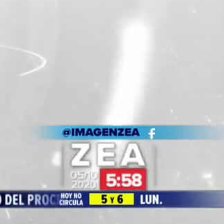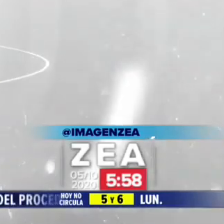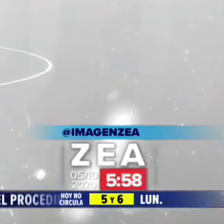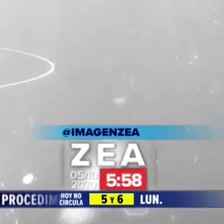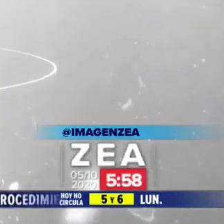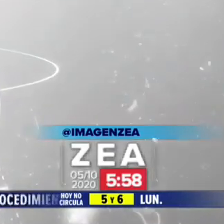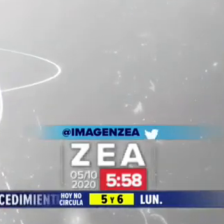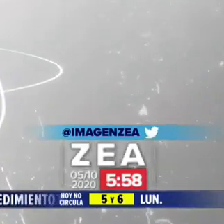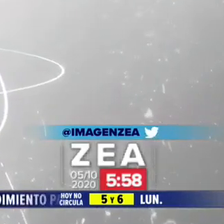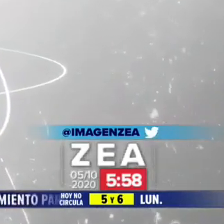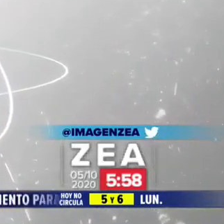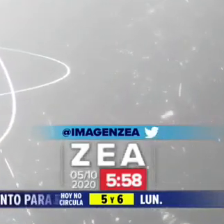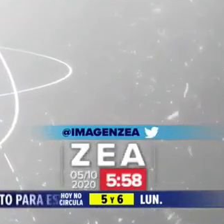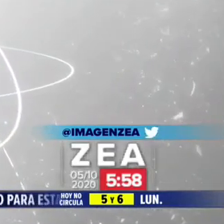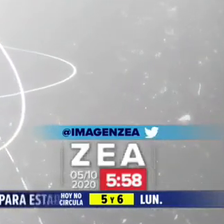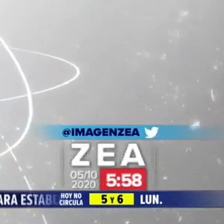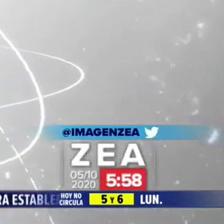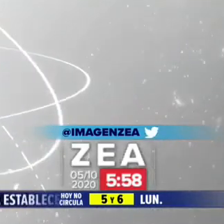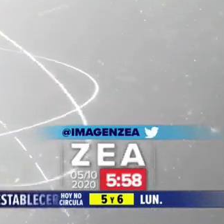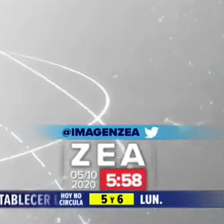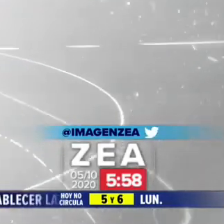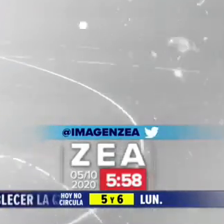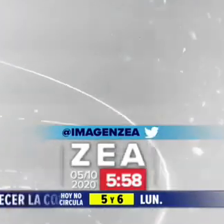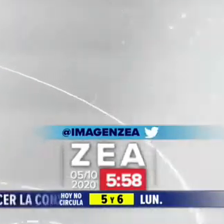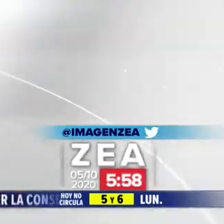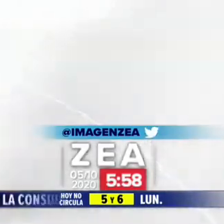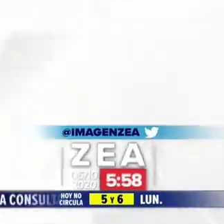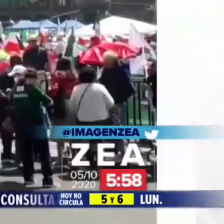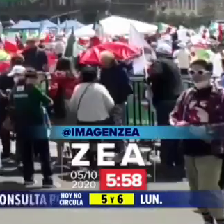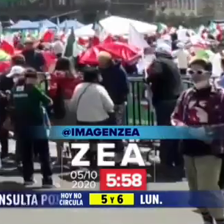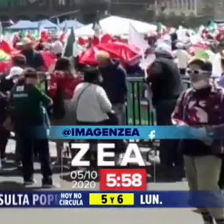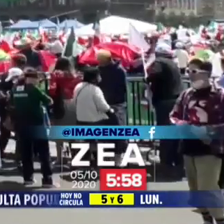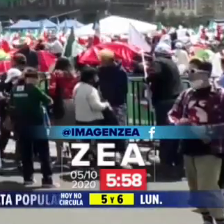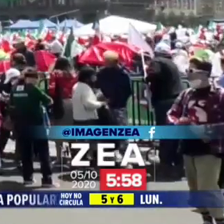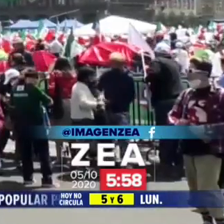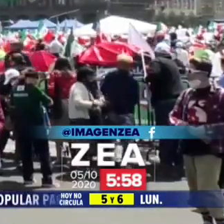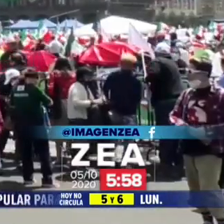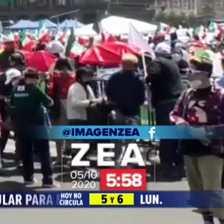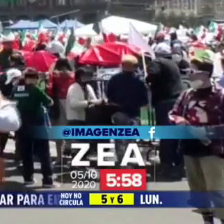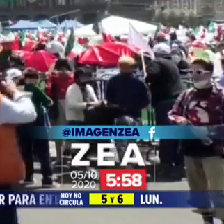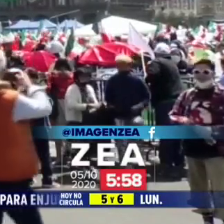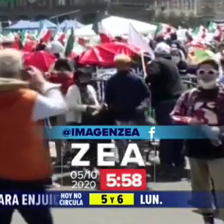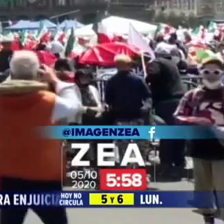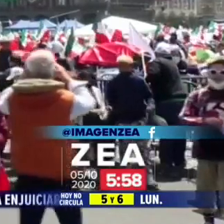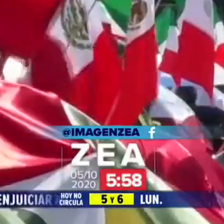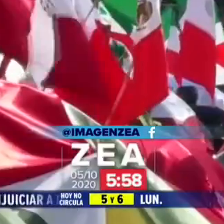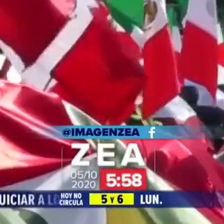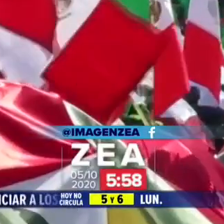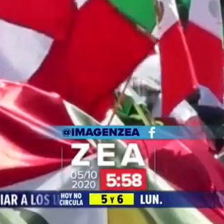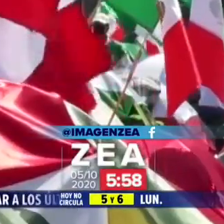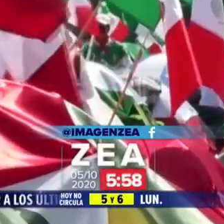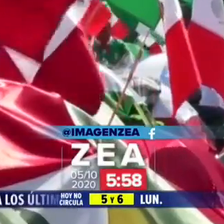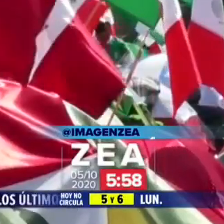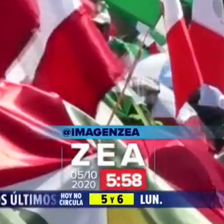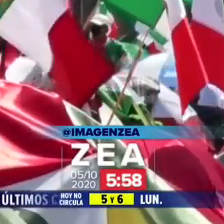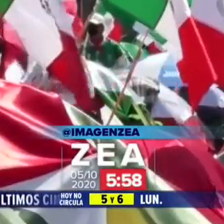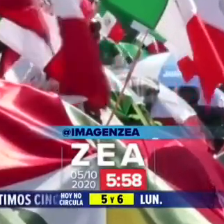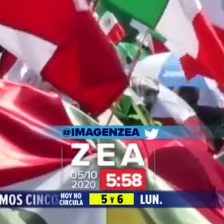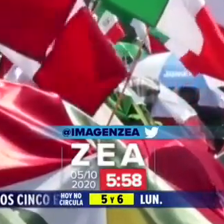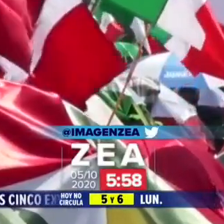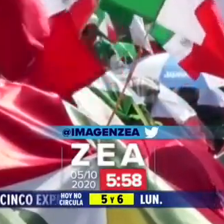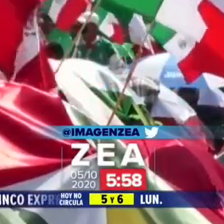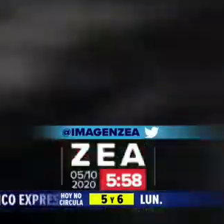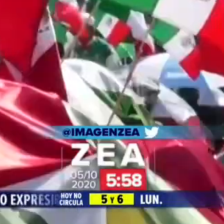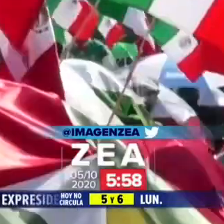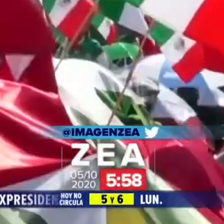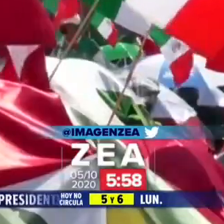la Constitución. El gobierno capitalino dijo que fueron 5,000. Hágame el favor, pues bueno, ¿a quién hacerle caso, no? Además, ayer Frena retiró las casas de campaña que